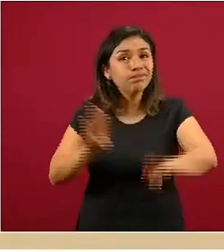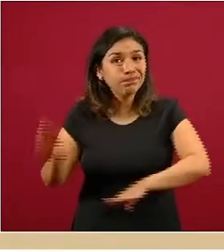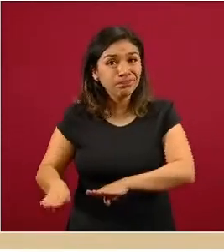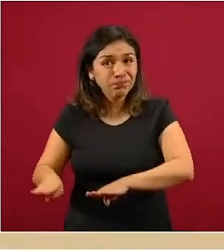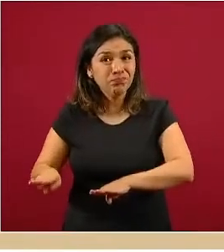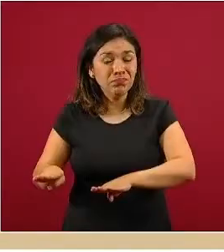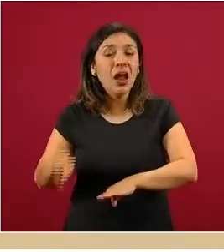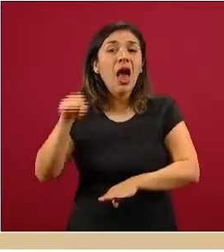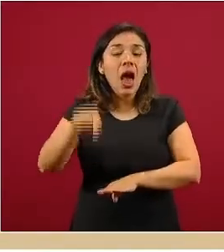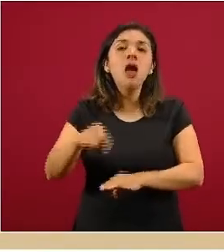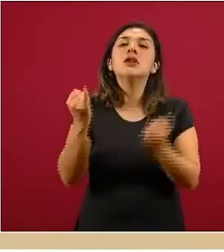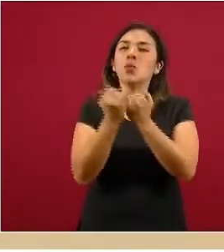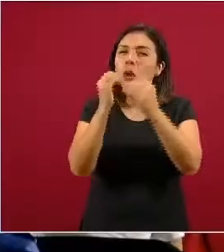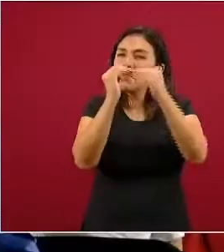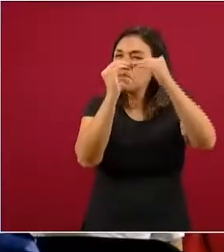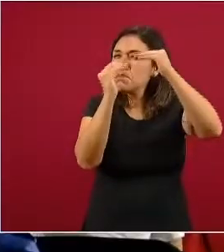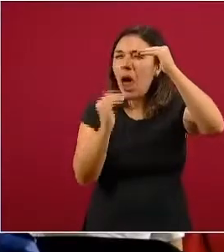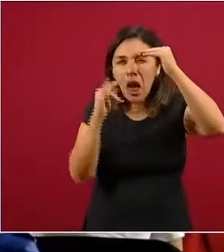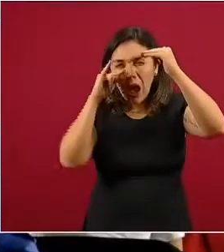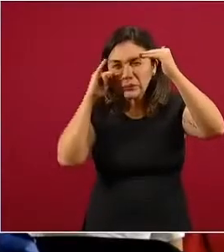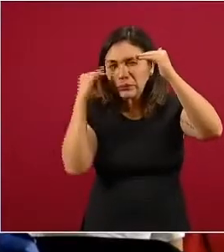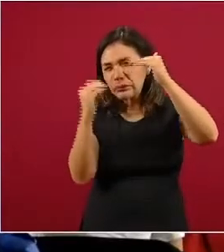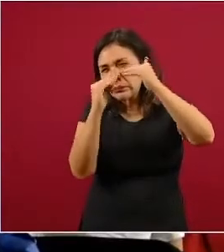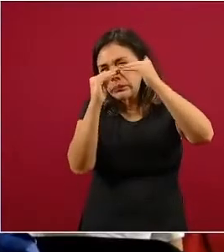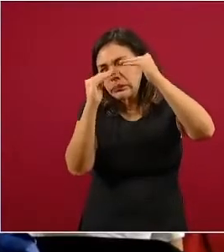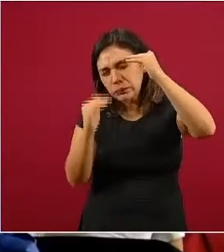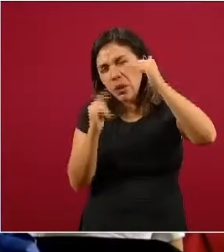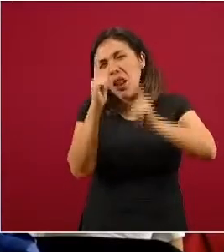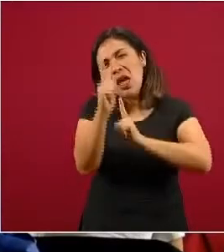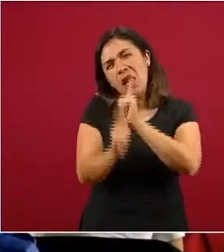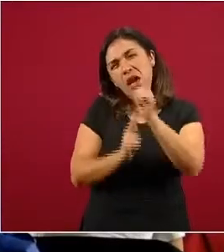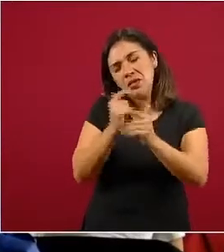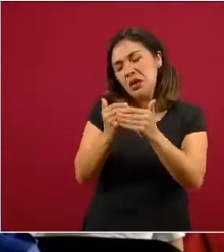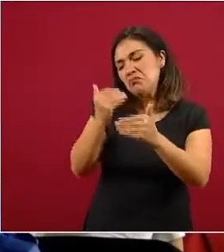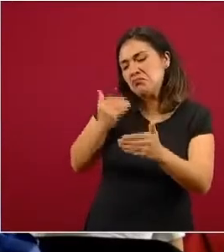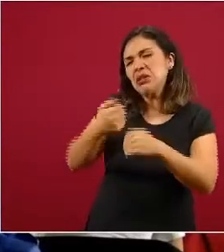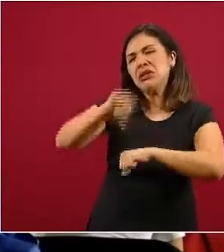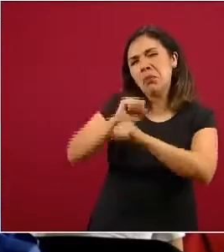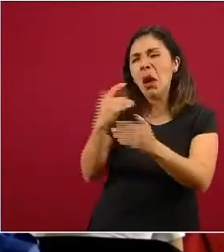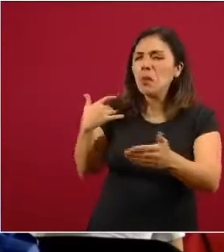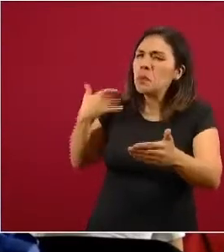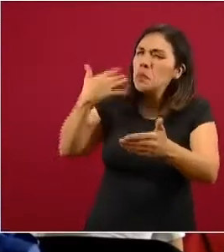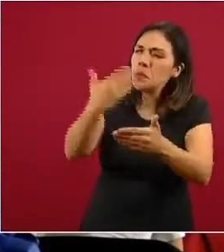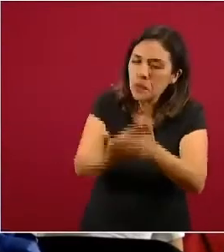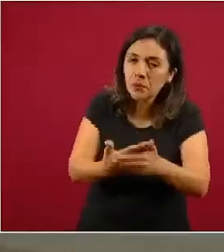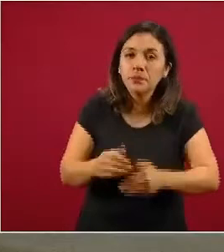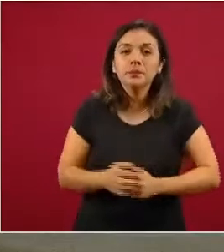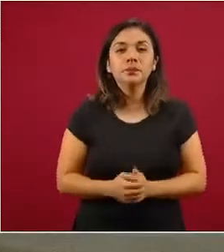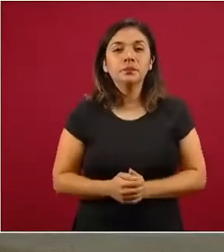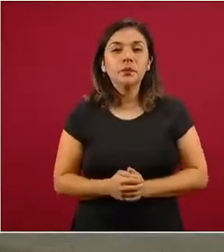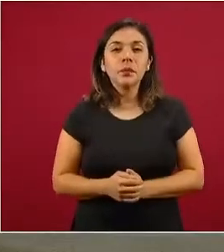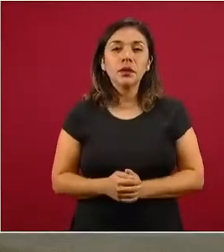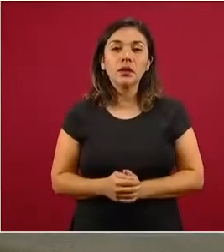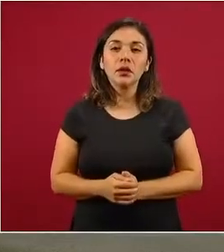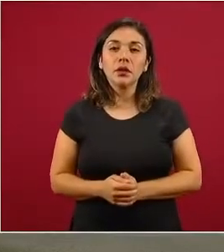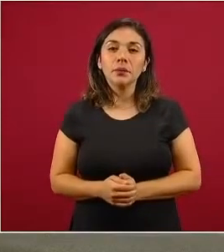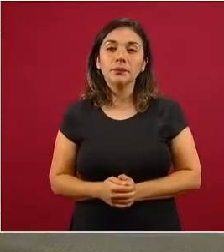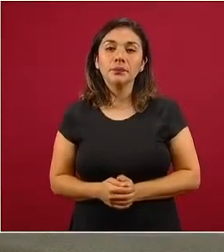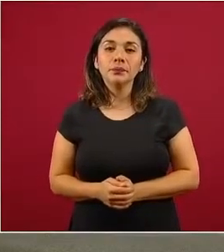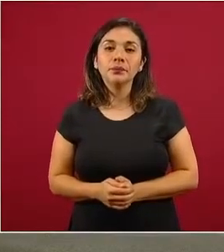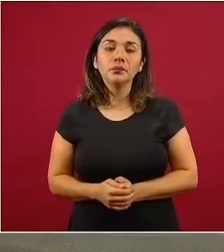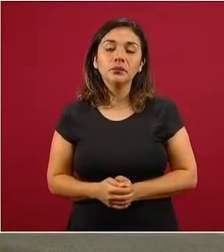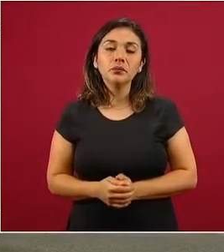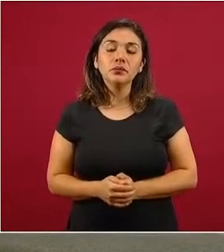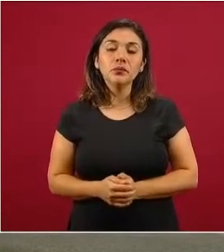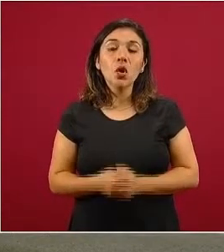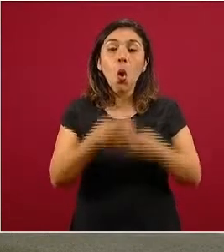que se estima que han perdido la vida por este virus, de acuerdo a los datos de vigilancia epidemiológica. Y